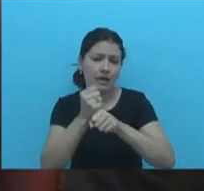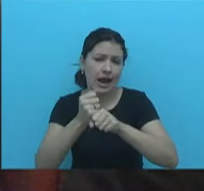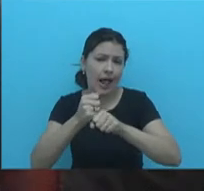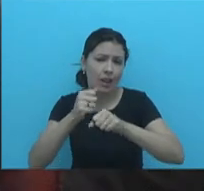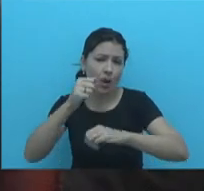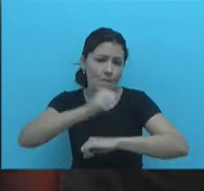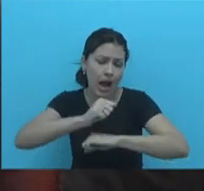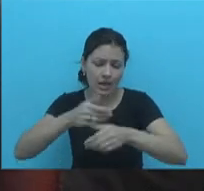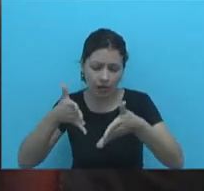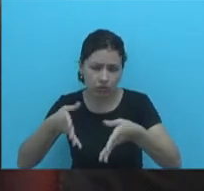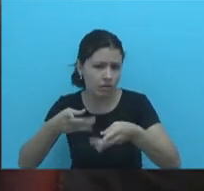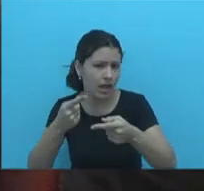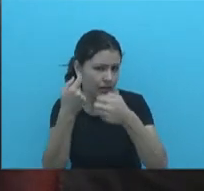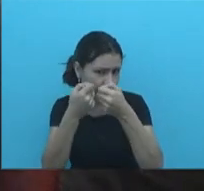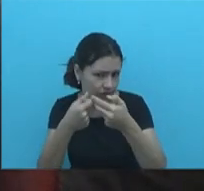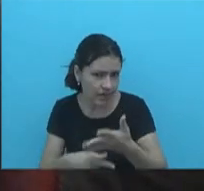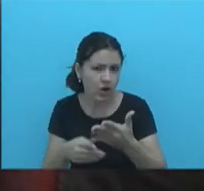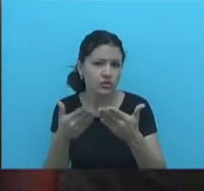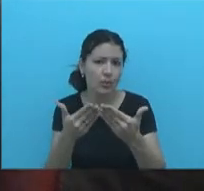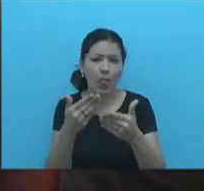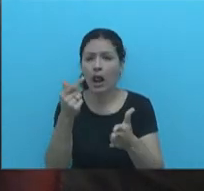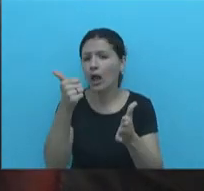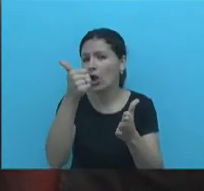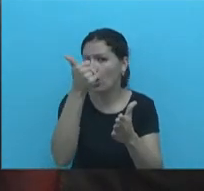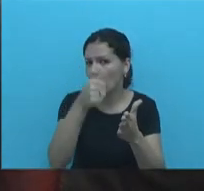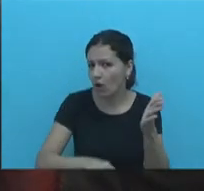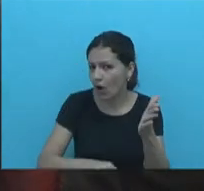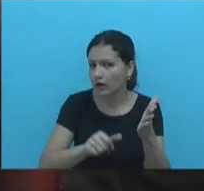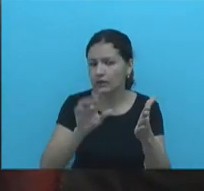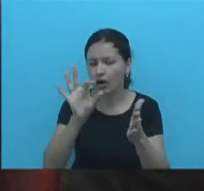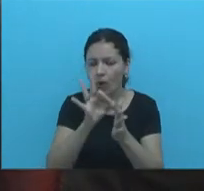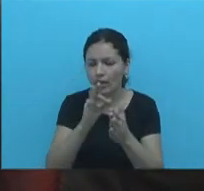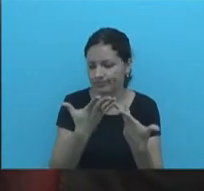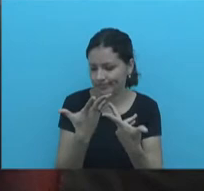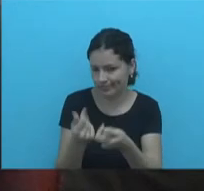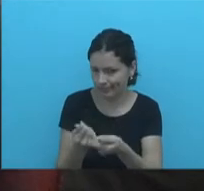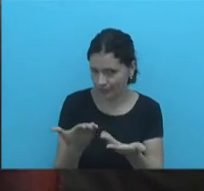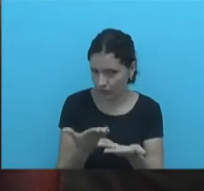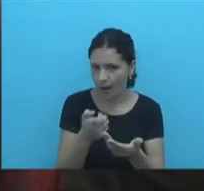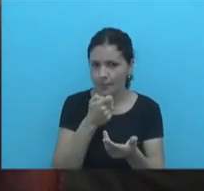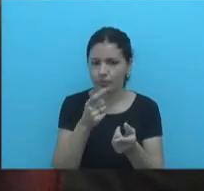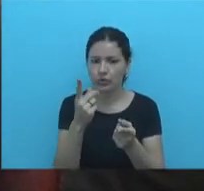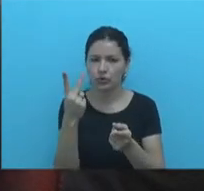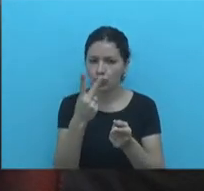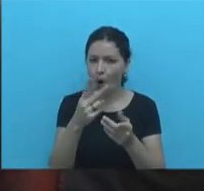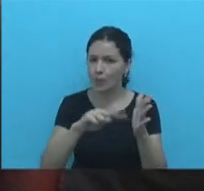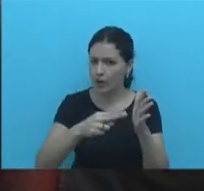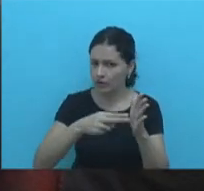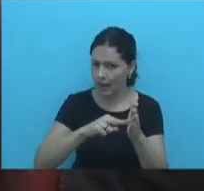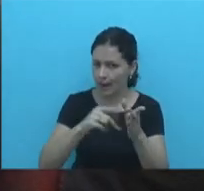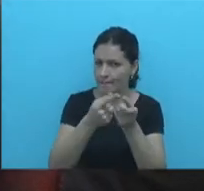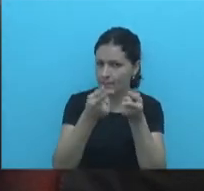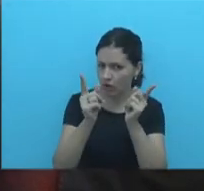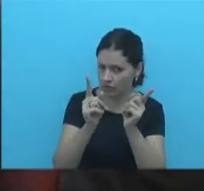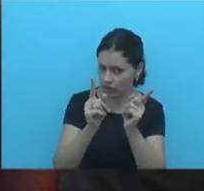Entre los problemas comúnmente observados podemos destacar dos tipos que afectan al personal docente y a los alumnos que concurren